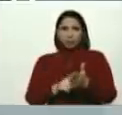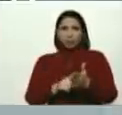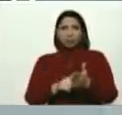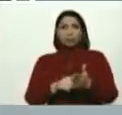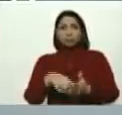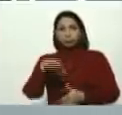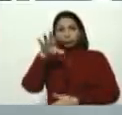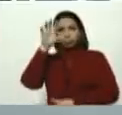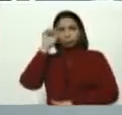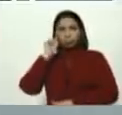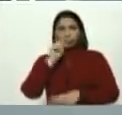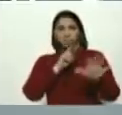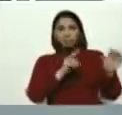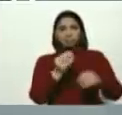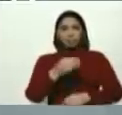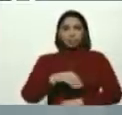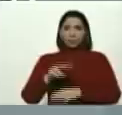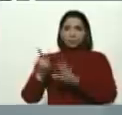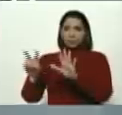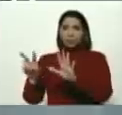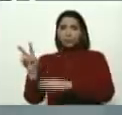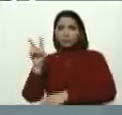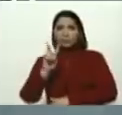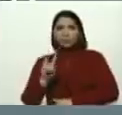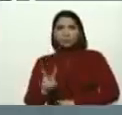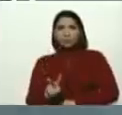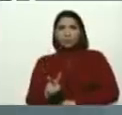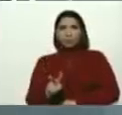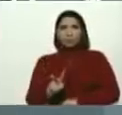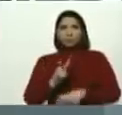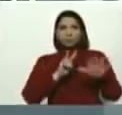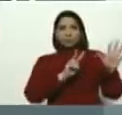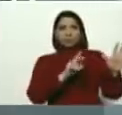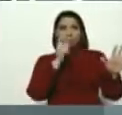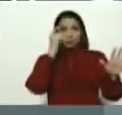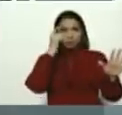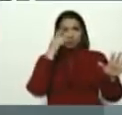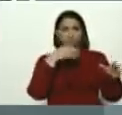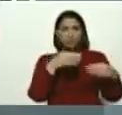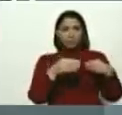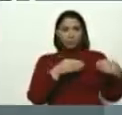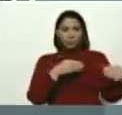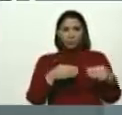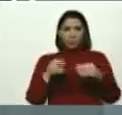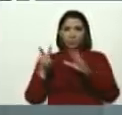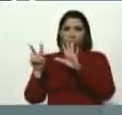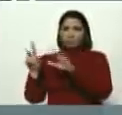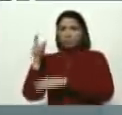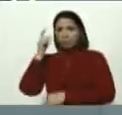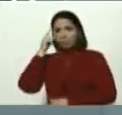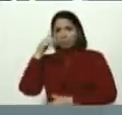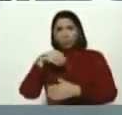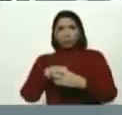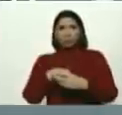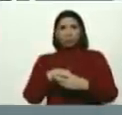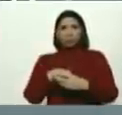7 venezolano. 7 días de flexibilización, 7 días de